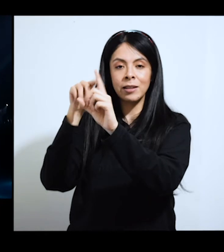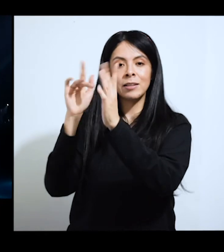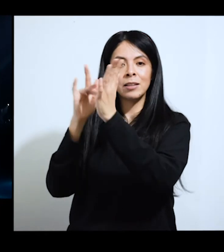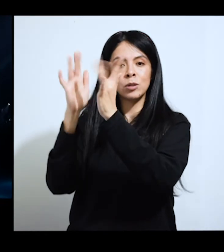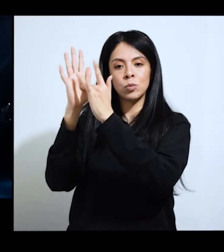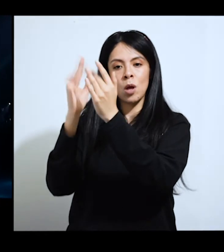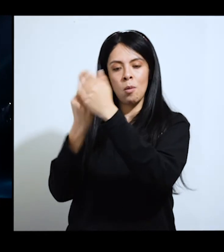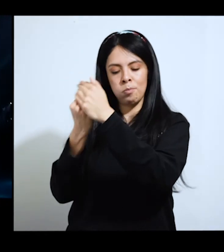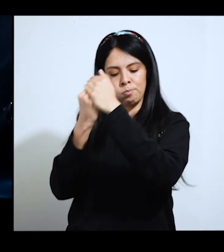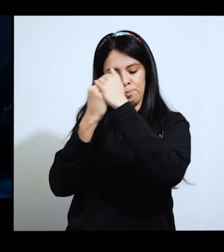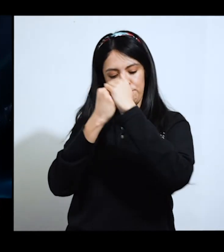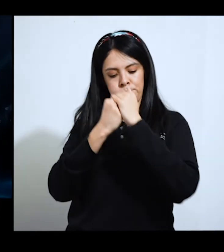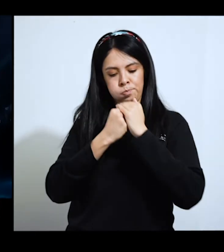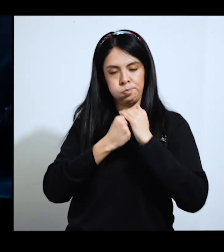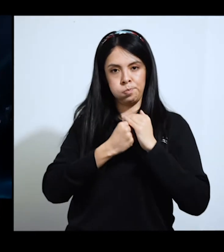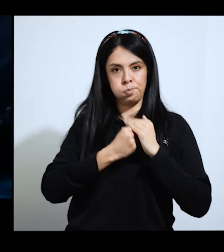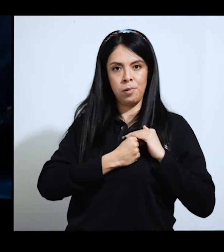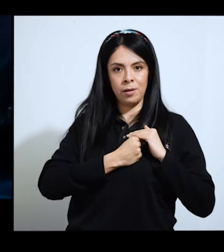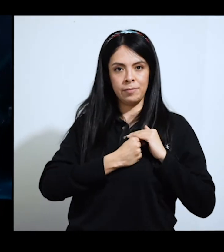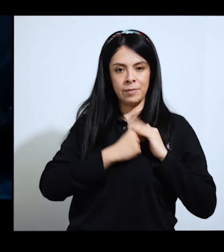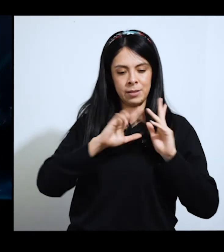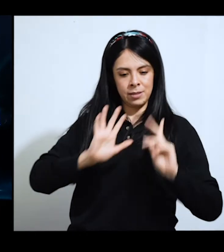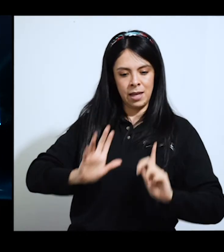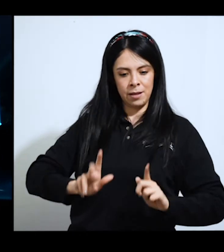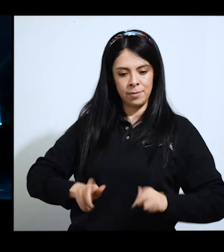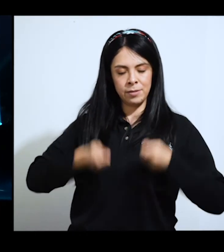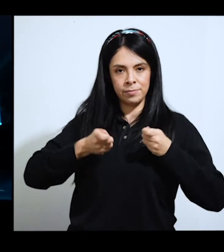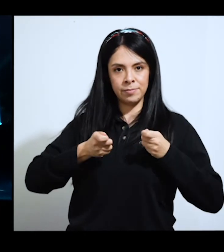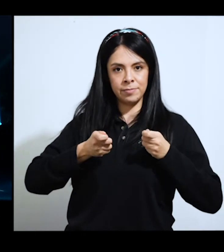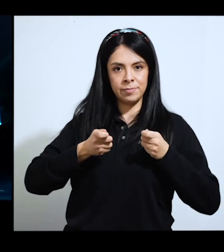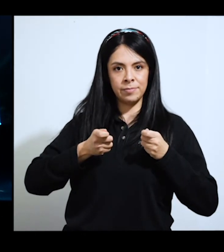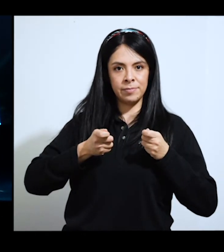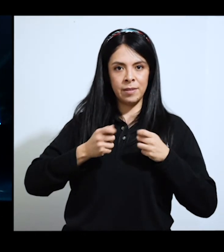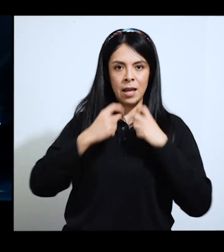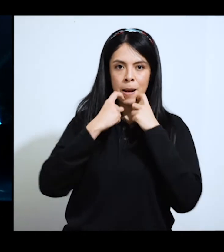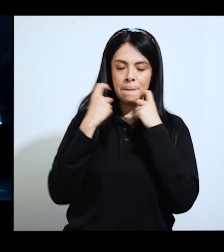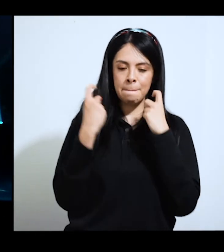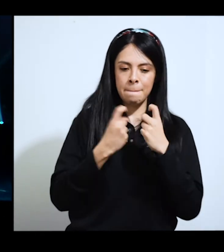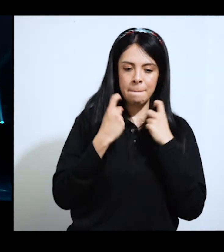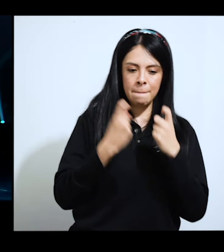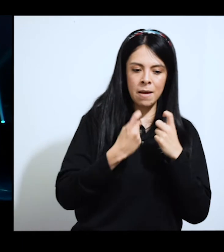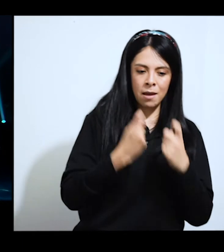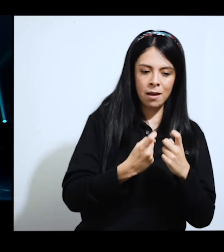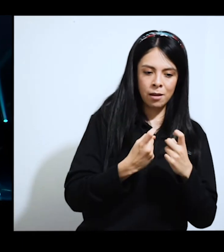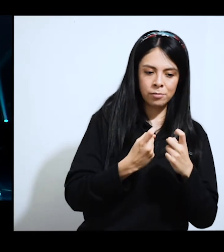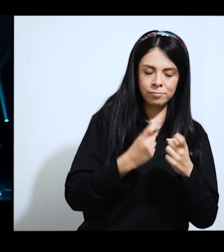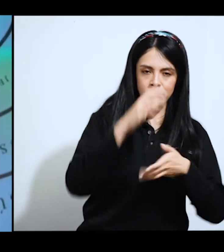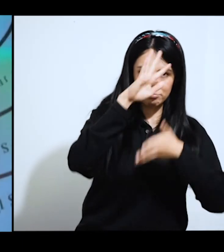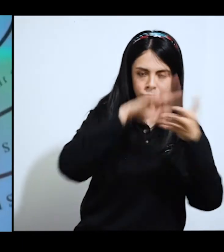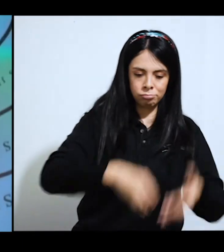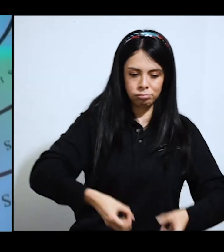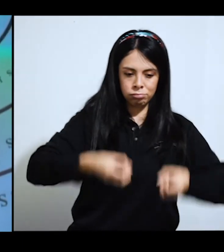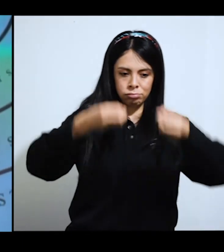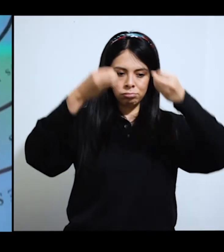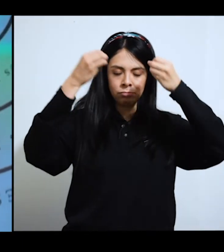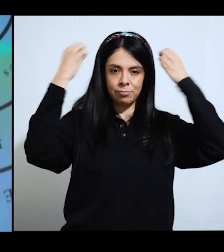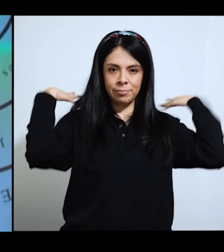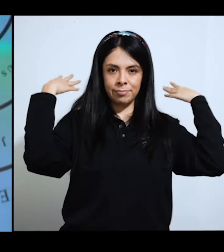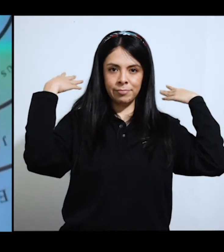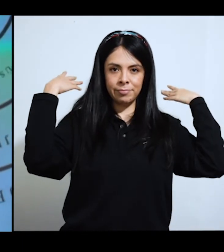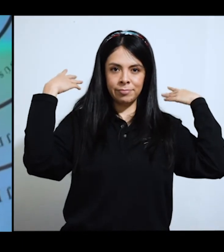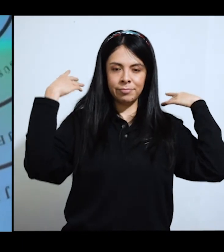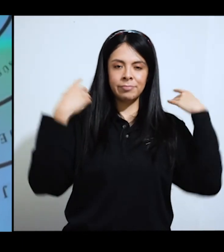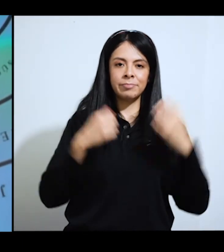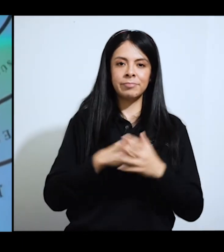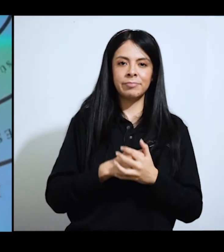el regalo de la salvación, el perdón de todos sus pecados. Que puedan